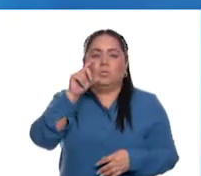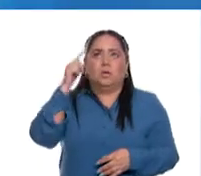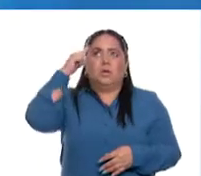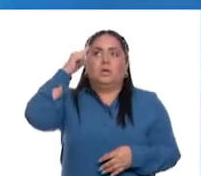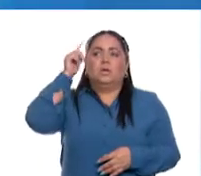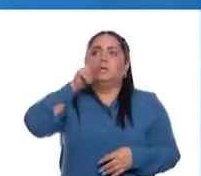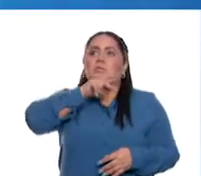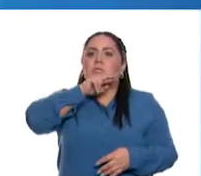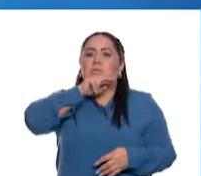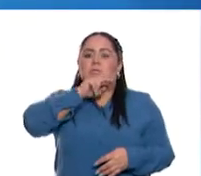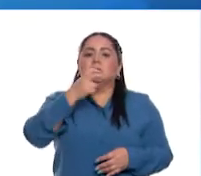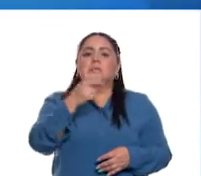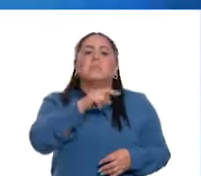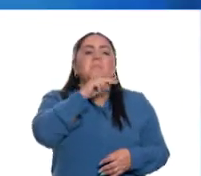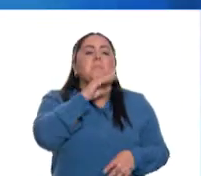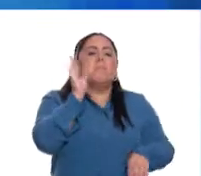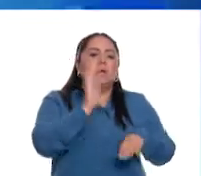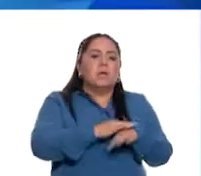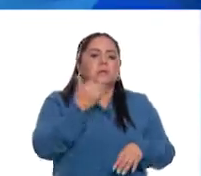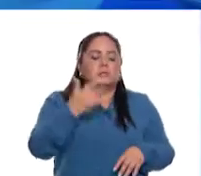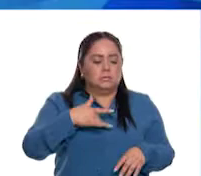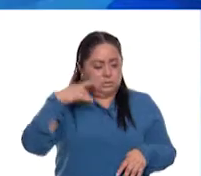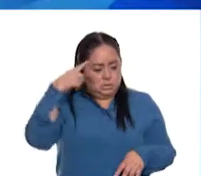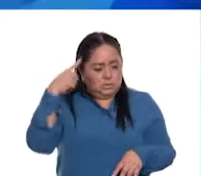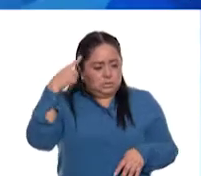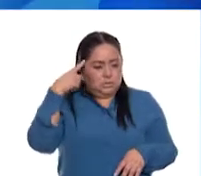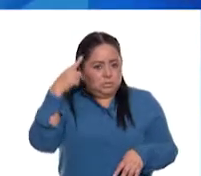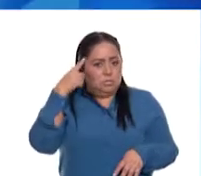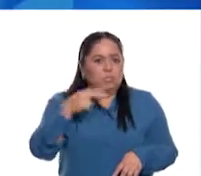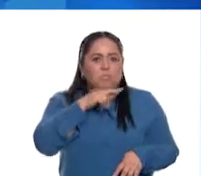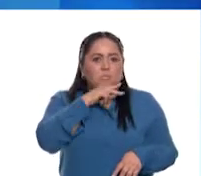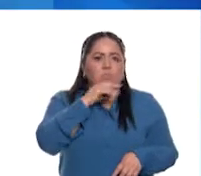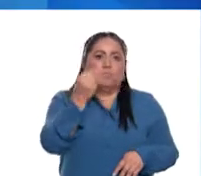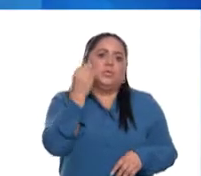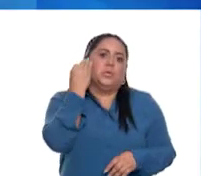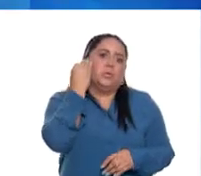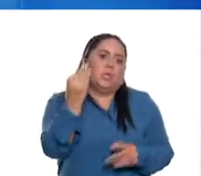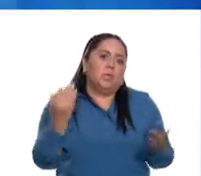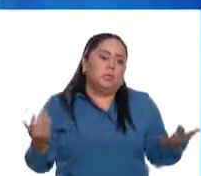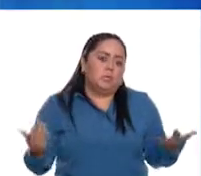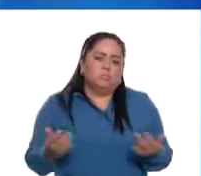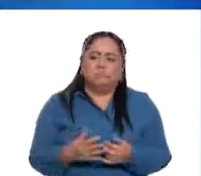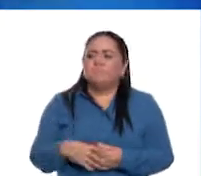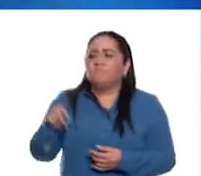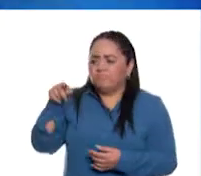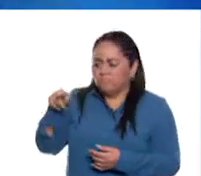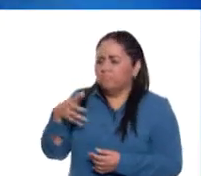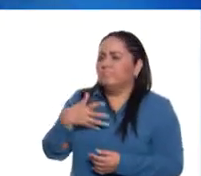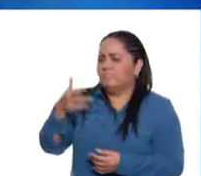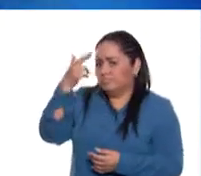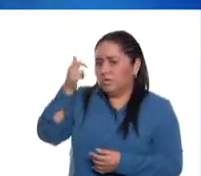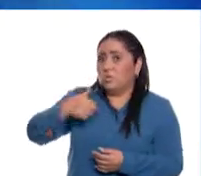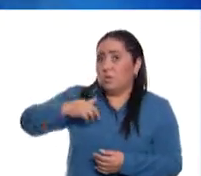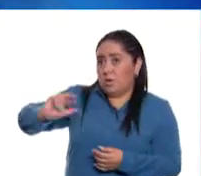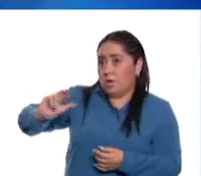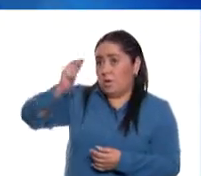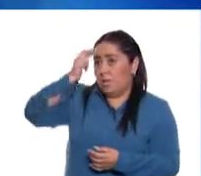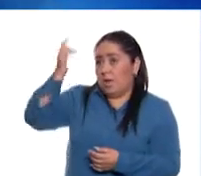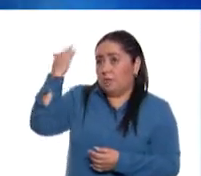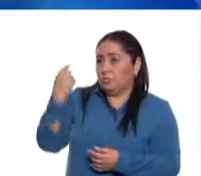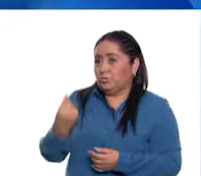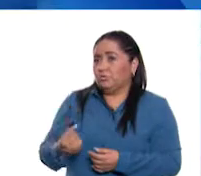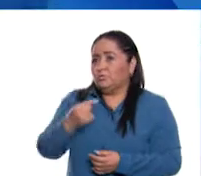acuerdas del problema, te preocupas y mantienes esa preocupación por mucho tiempo. Tienes razón. Recuerdo que cuando era